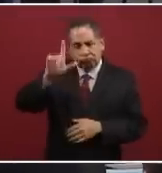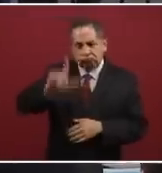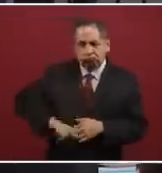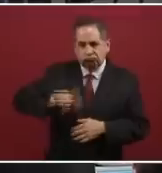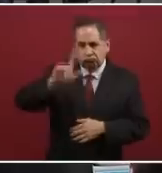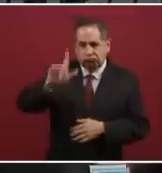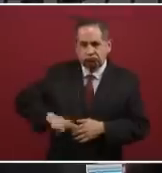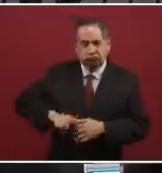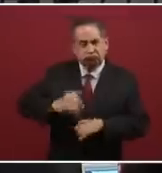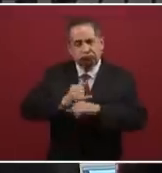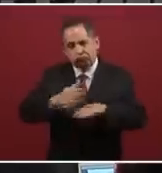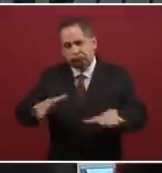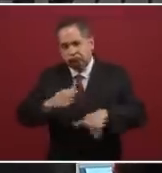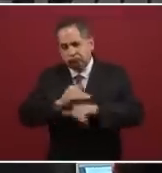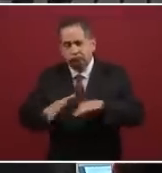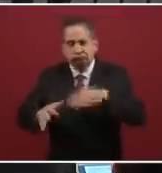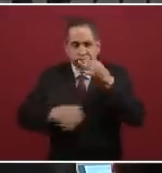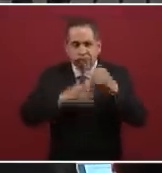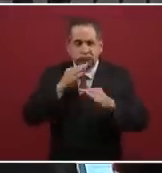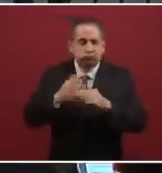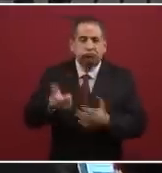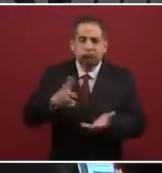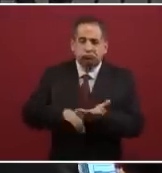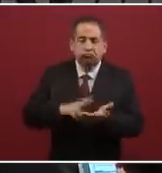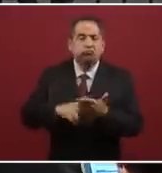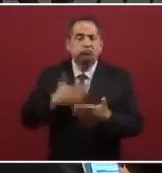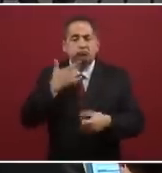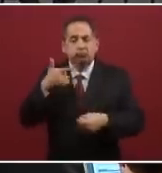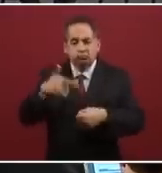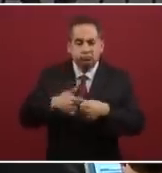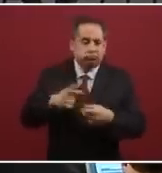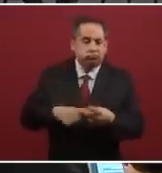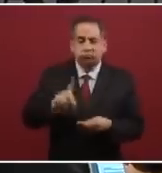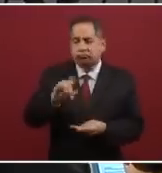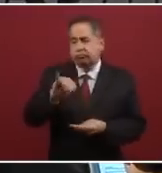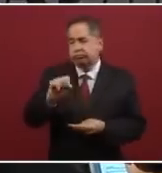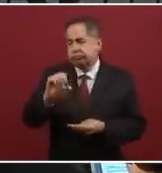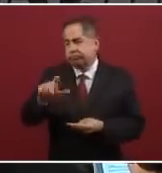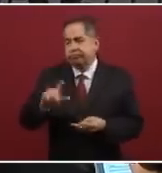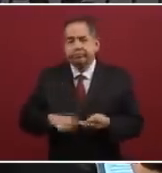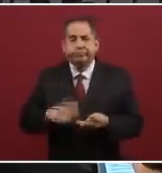informarles sobre los precios de las gasolinas, del diésel y del gas.